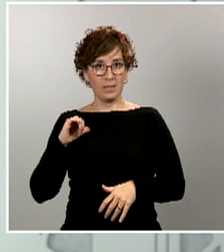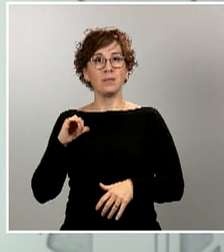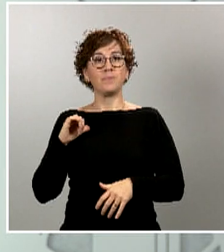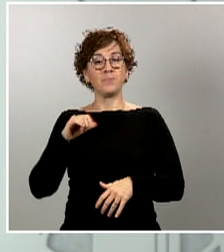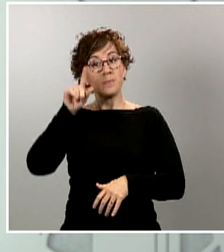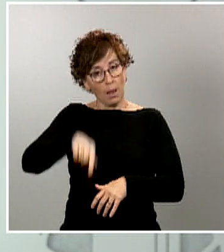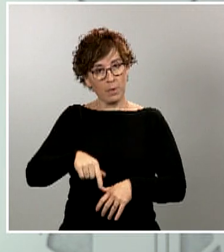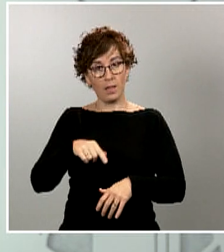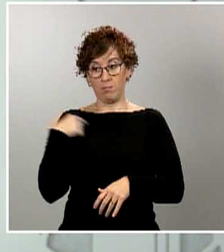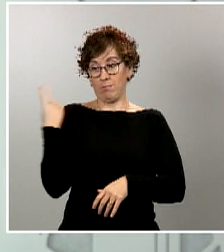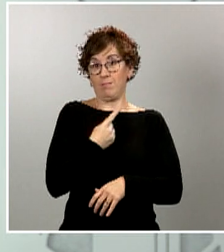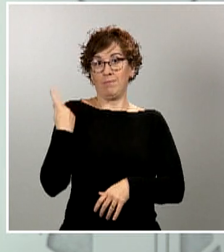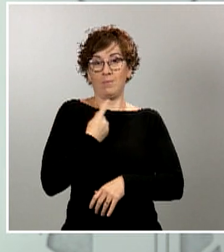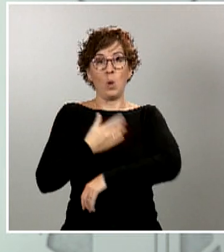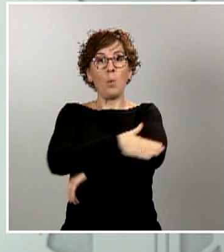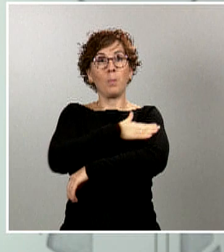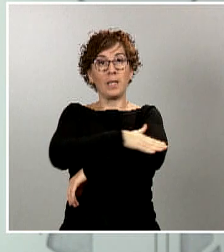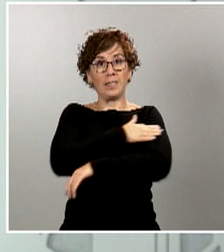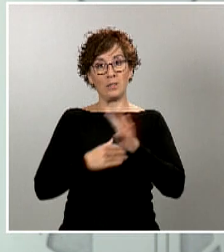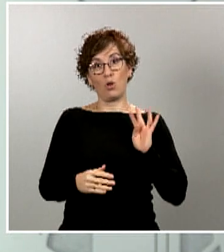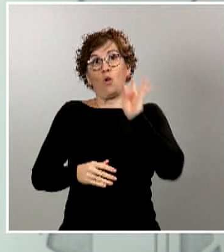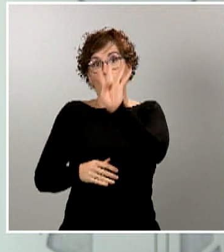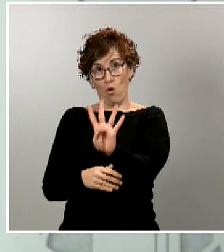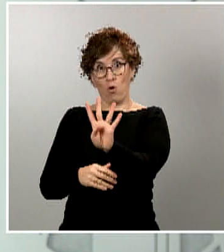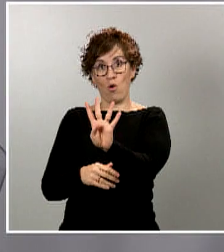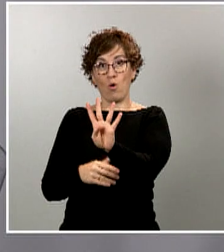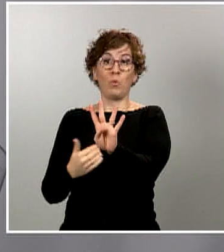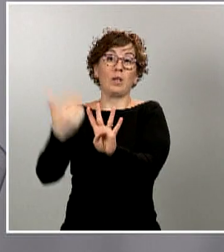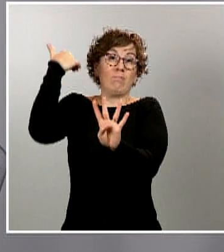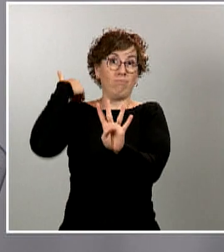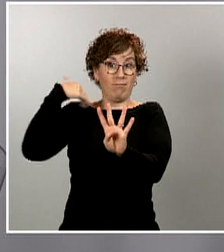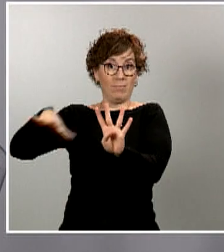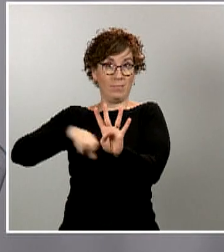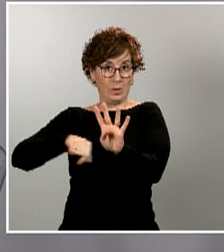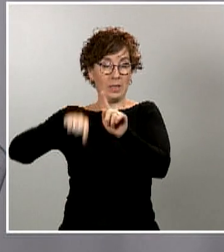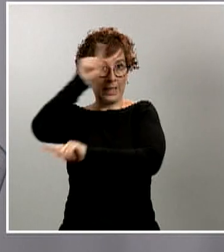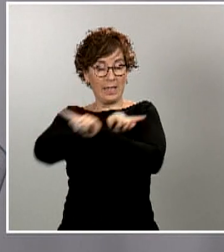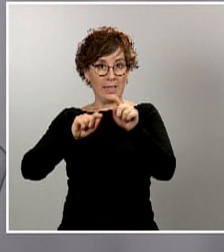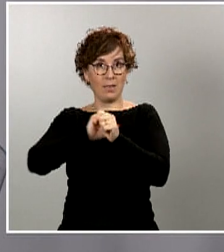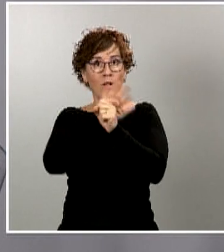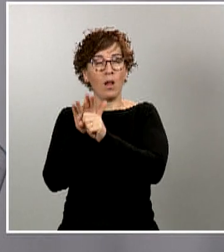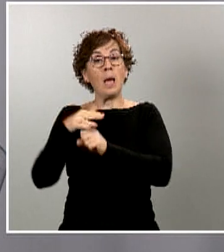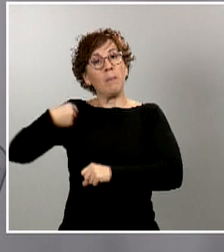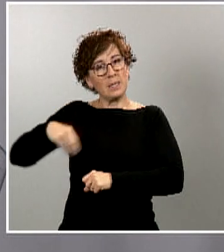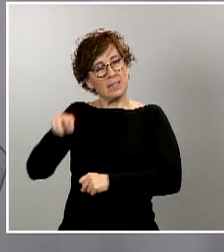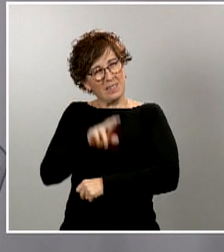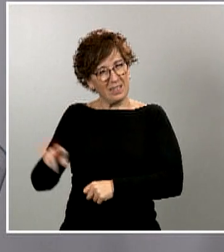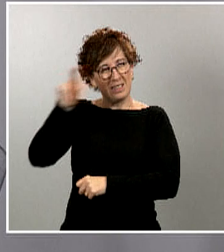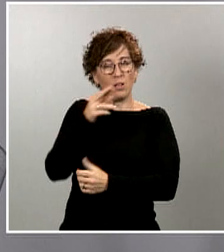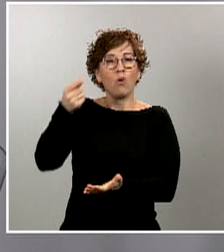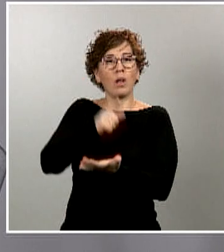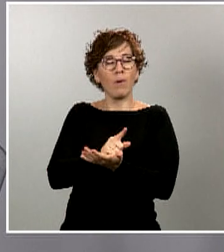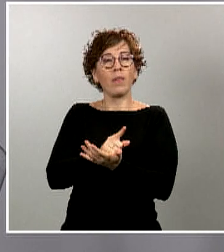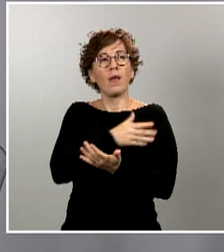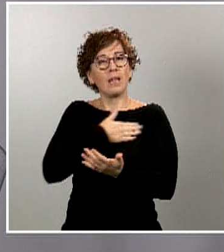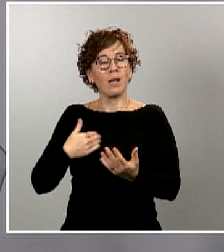asistido los ministros que somos autoridades delegadas competentes, pues el presidente del Gobierno ha incidido en que queremos toda la